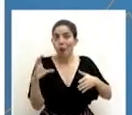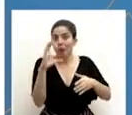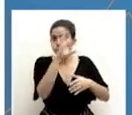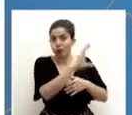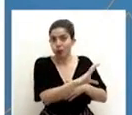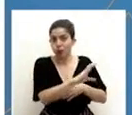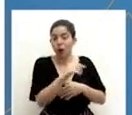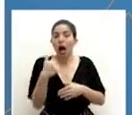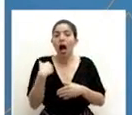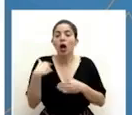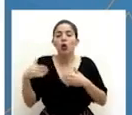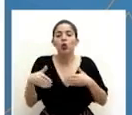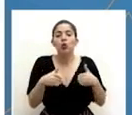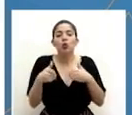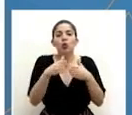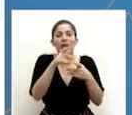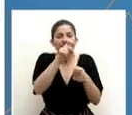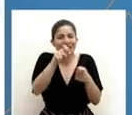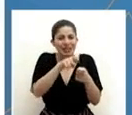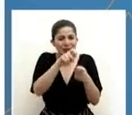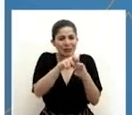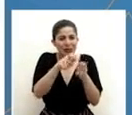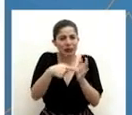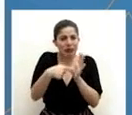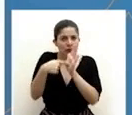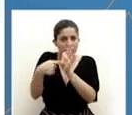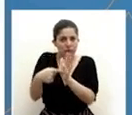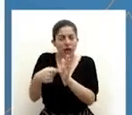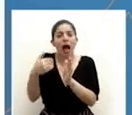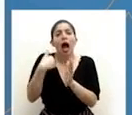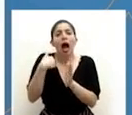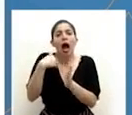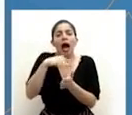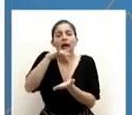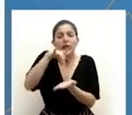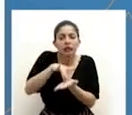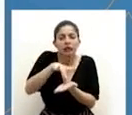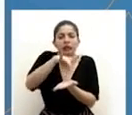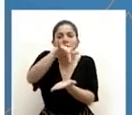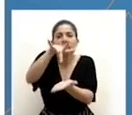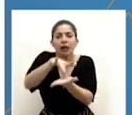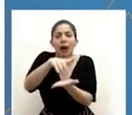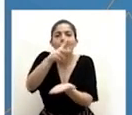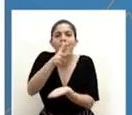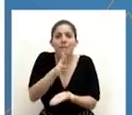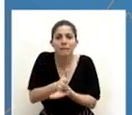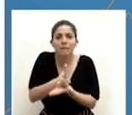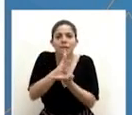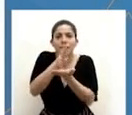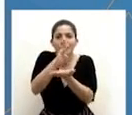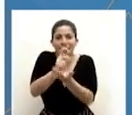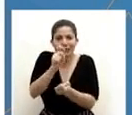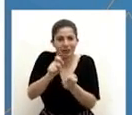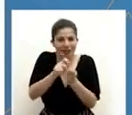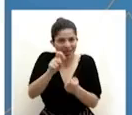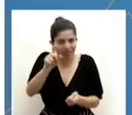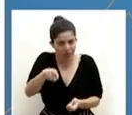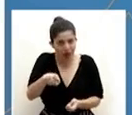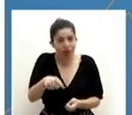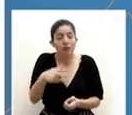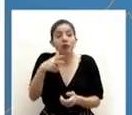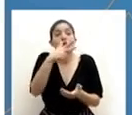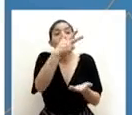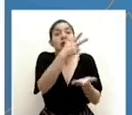a pasar por una ruta controlada con diferentes paradas que han sido seleccionadas, va a llegar al almacén